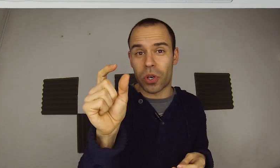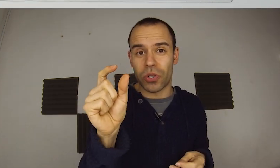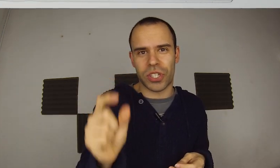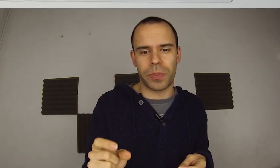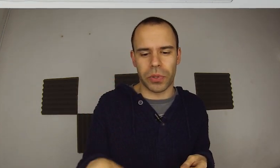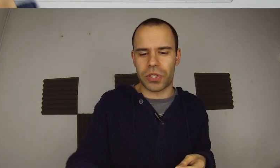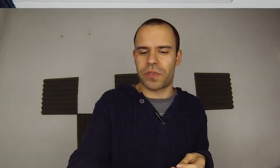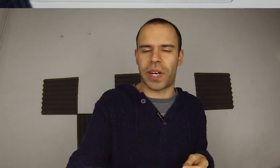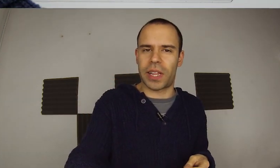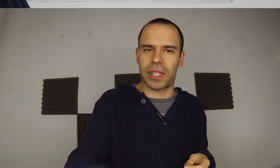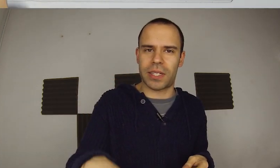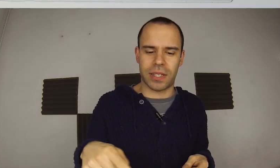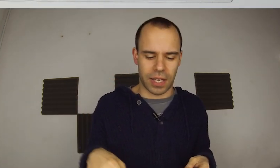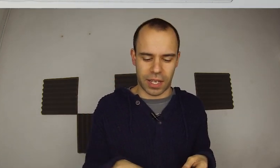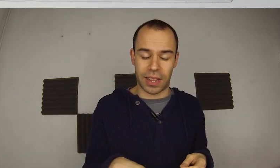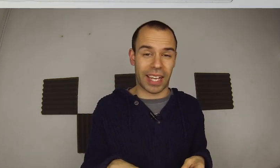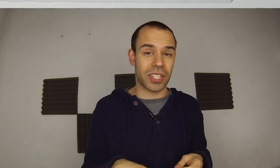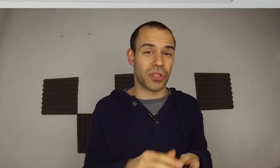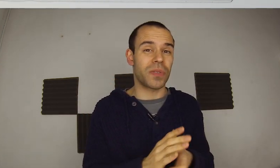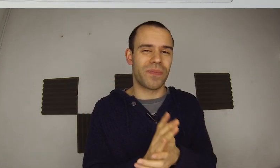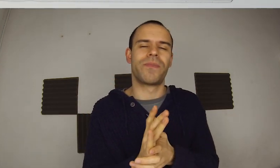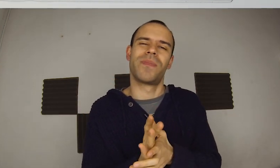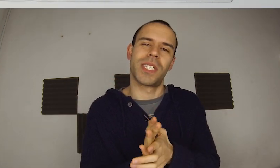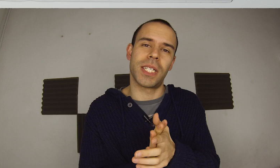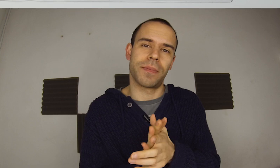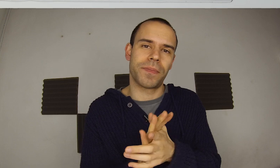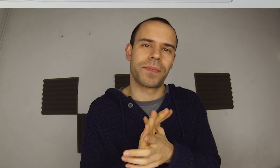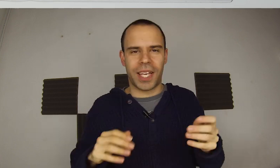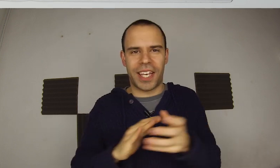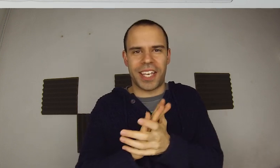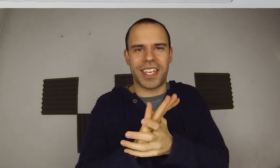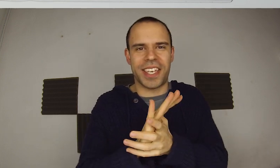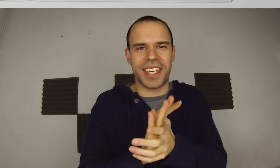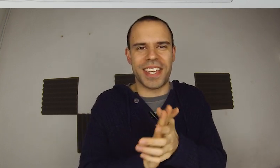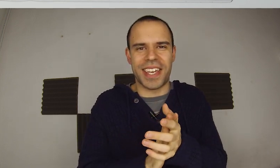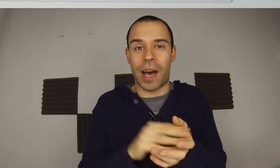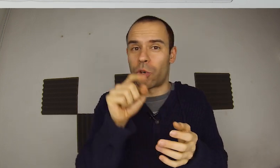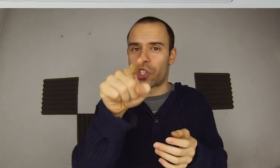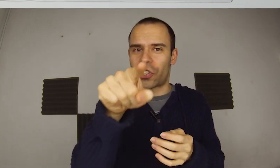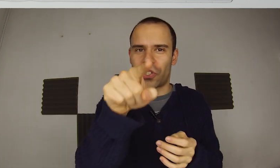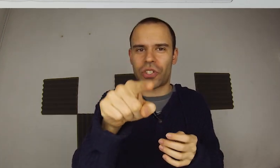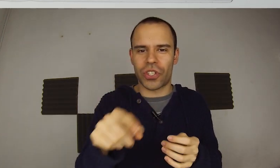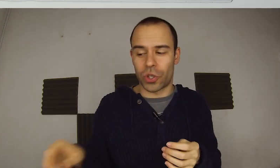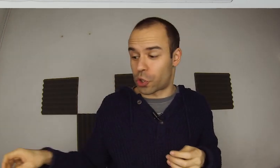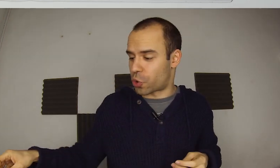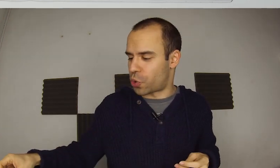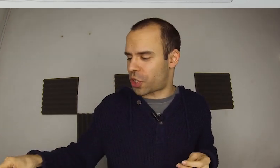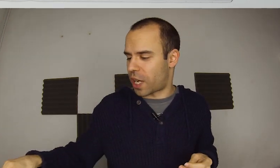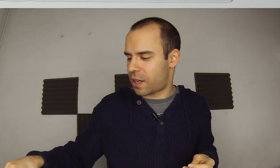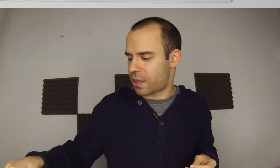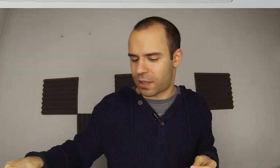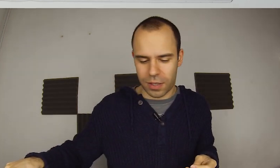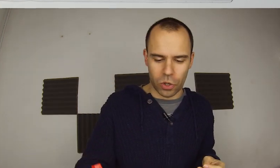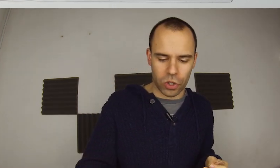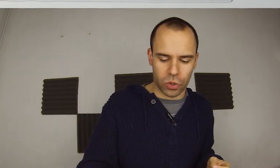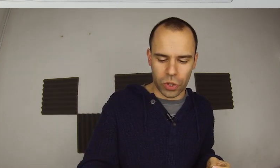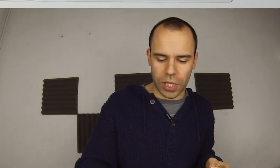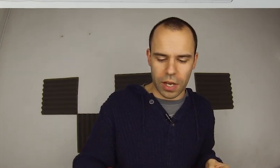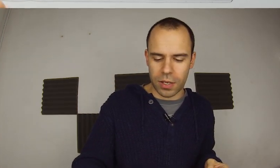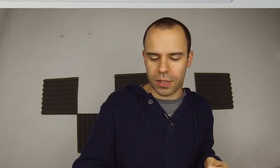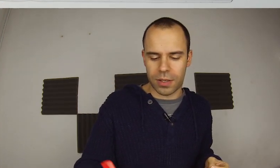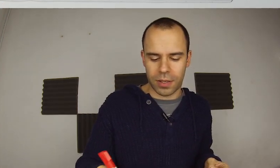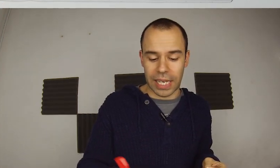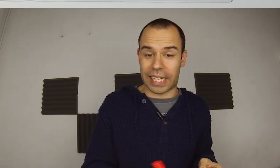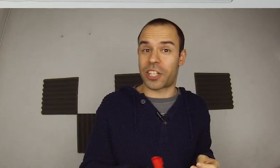muy pocos tipos diferentes de queso sí a vosotros os gusta os